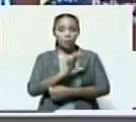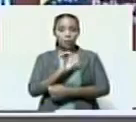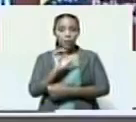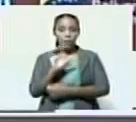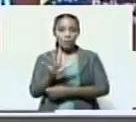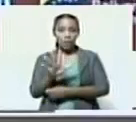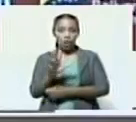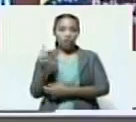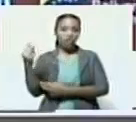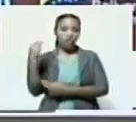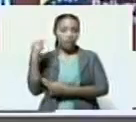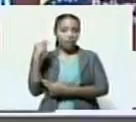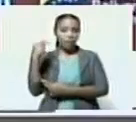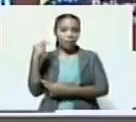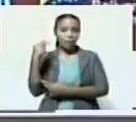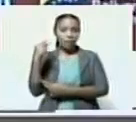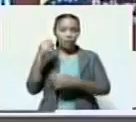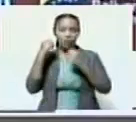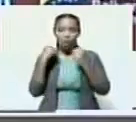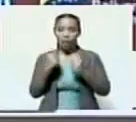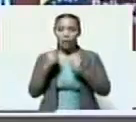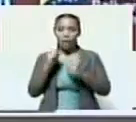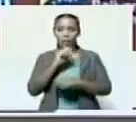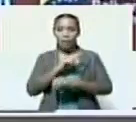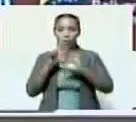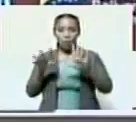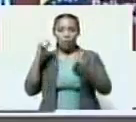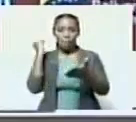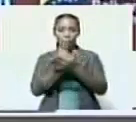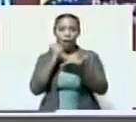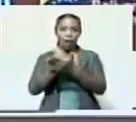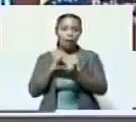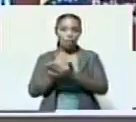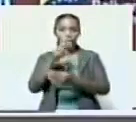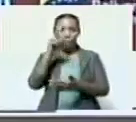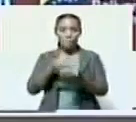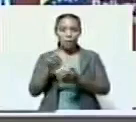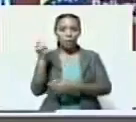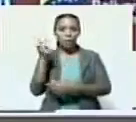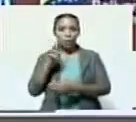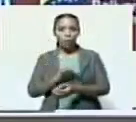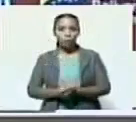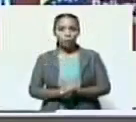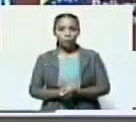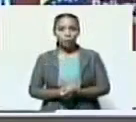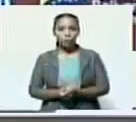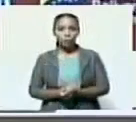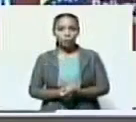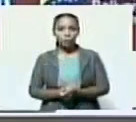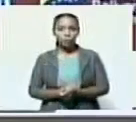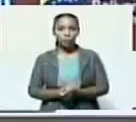55 víctimas fatales en 19 masacres, estoy hablando 2022.